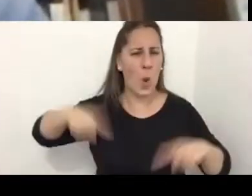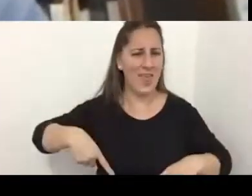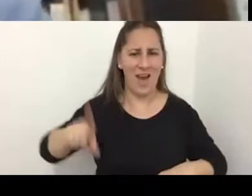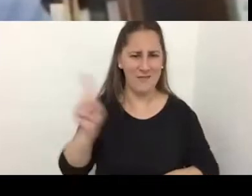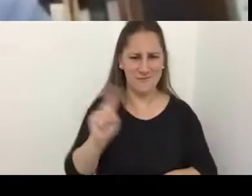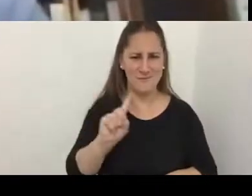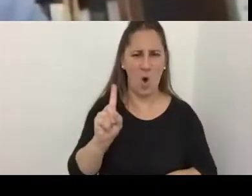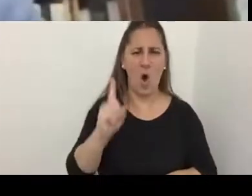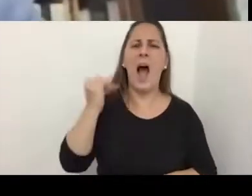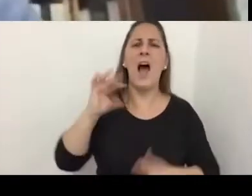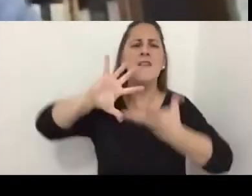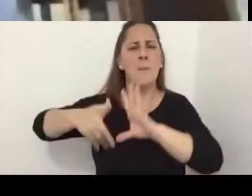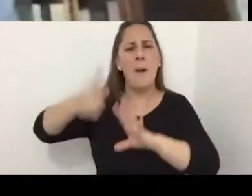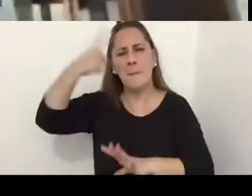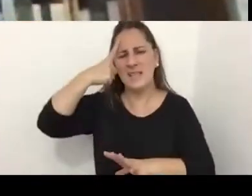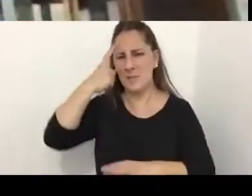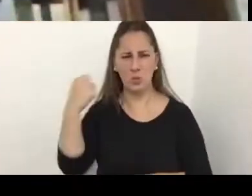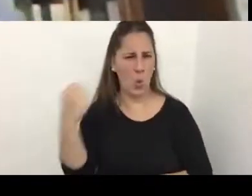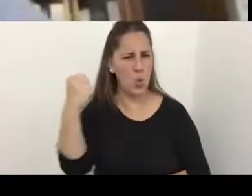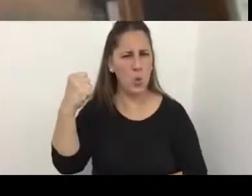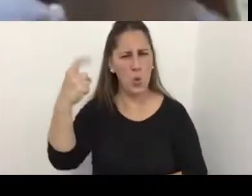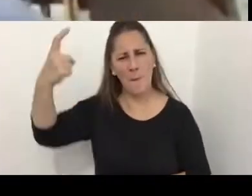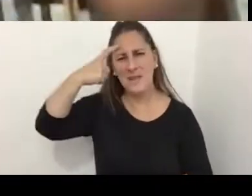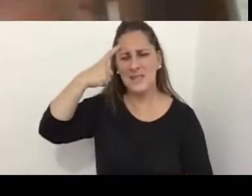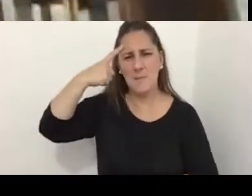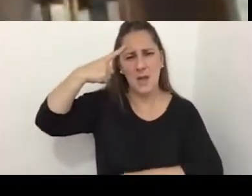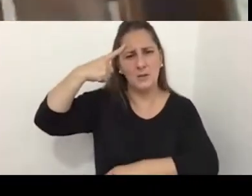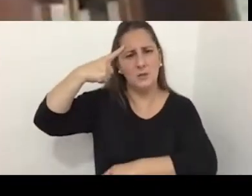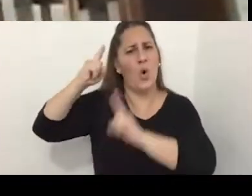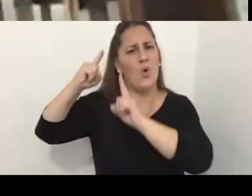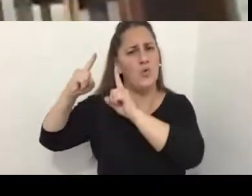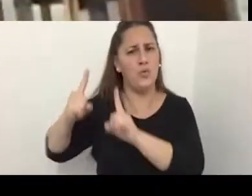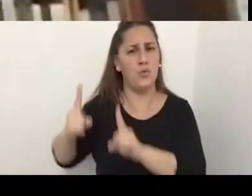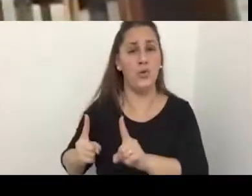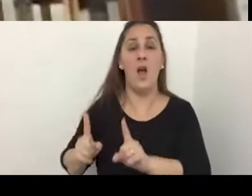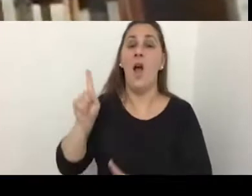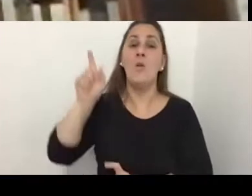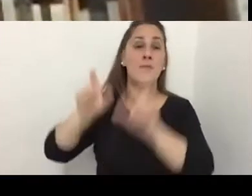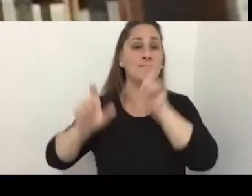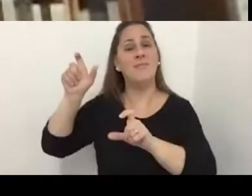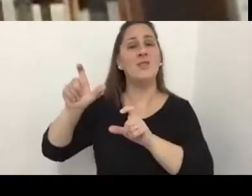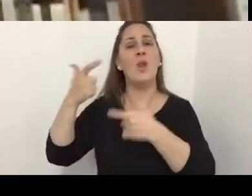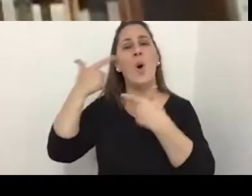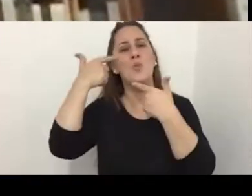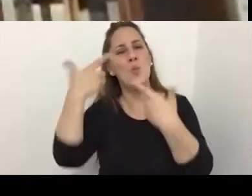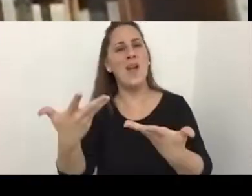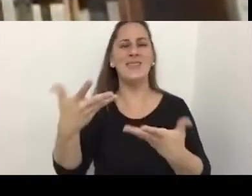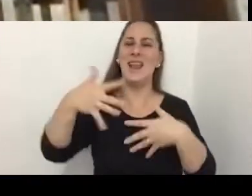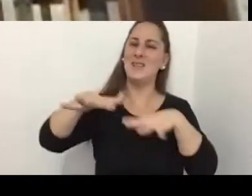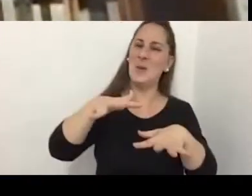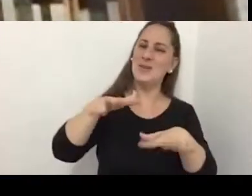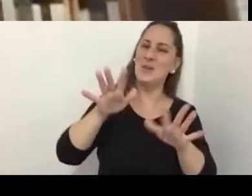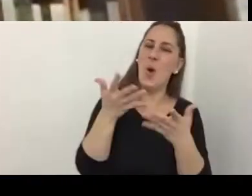duras ideológicas que algunos personajes nos presentan a veces como algo alegre